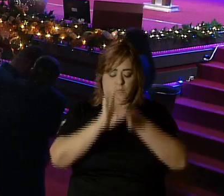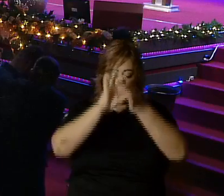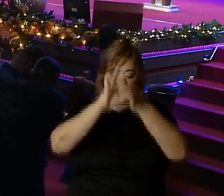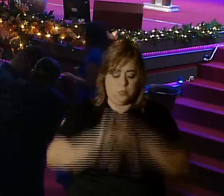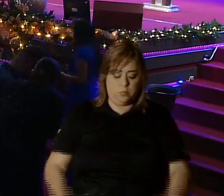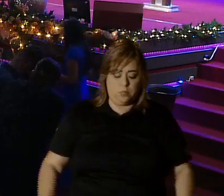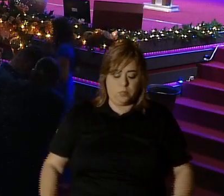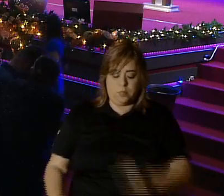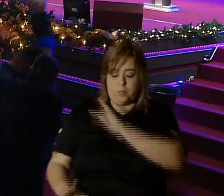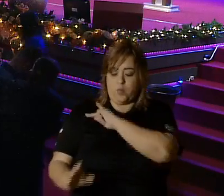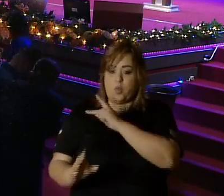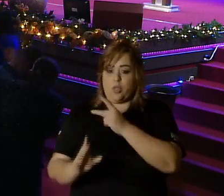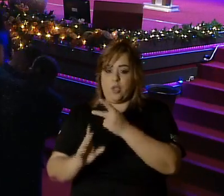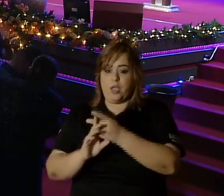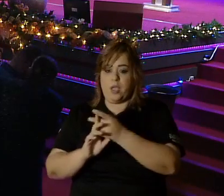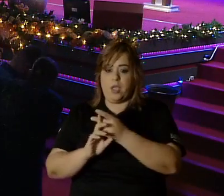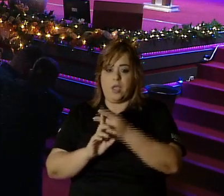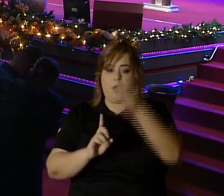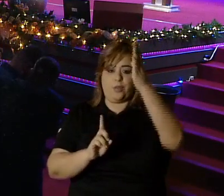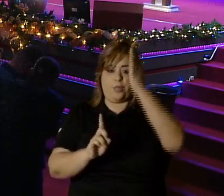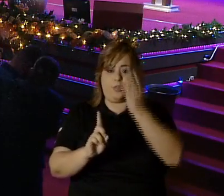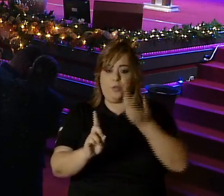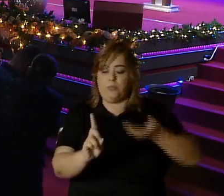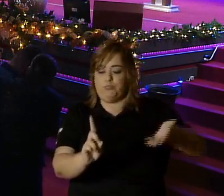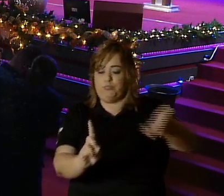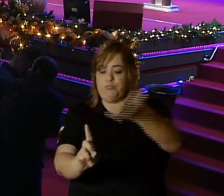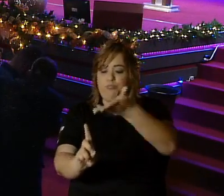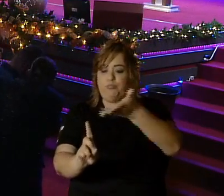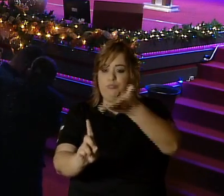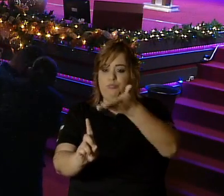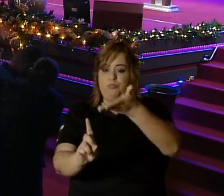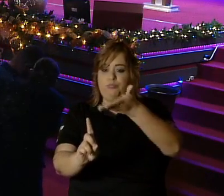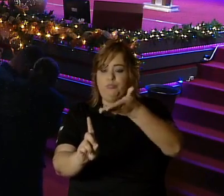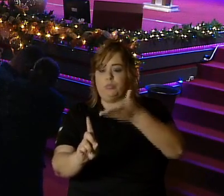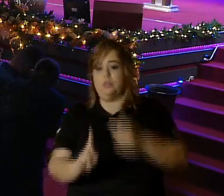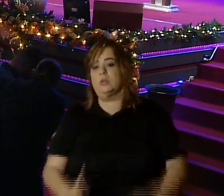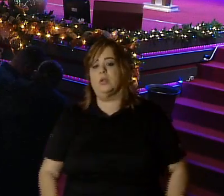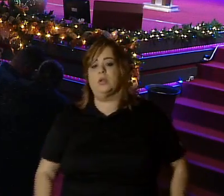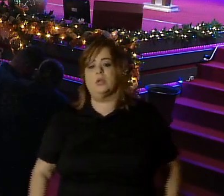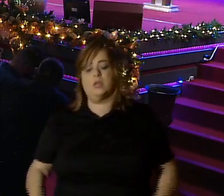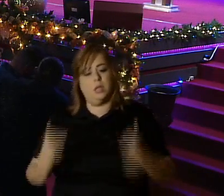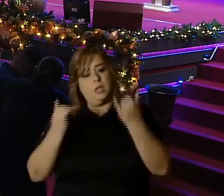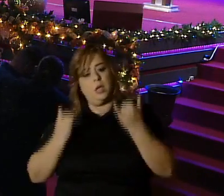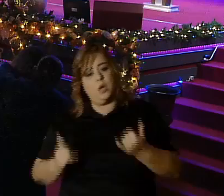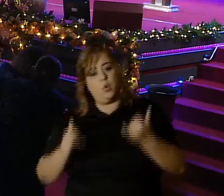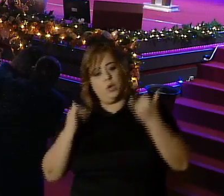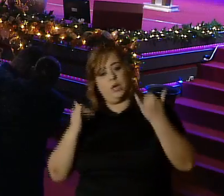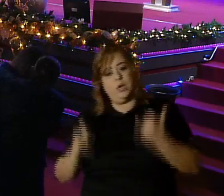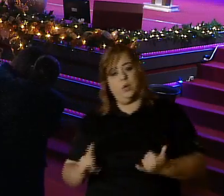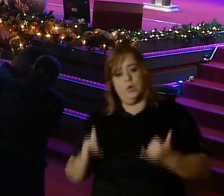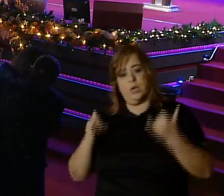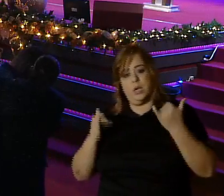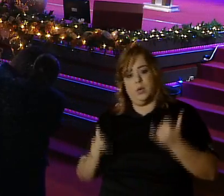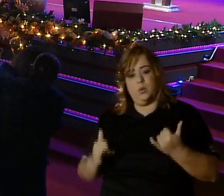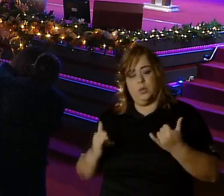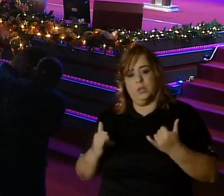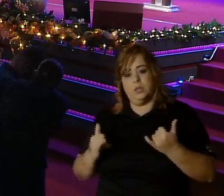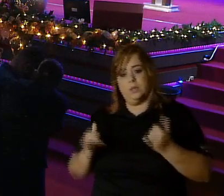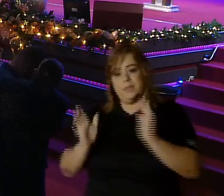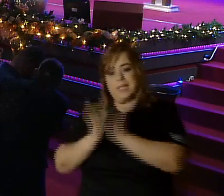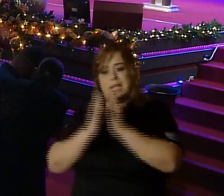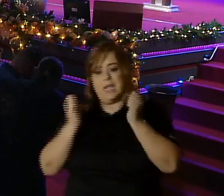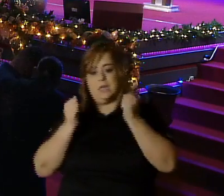está el poder de Dios, ahí está el poder de Dios, ahí está el poder de Dios sobre ellos. Ahora, ahora, ahora, ahora,